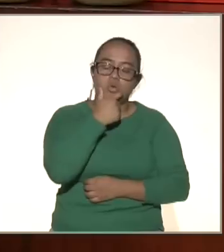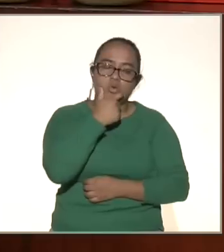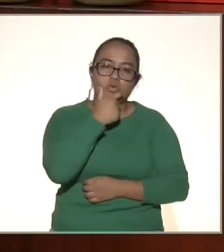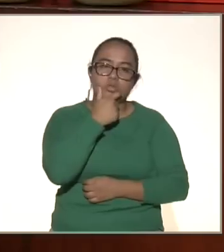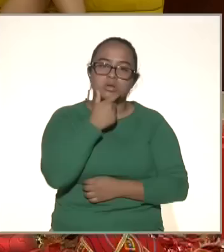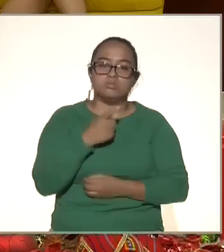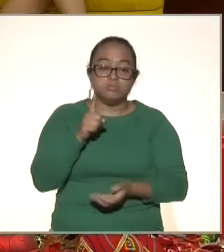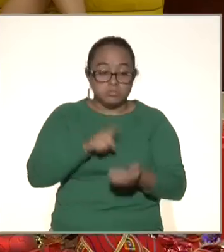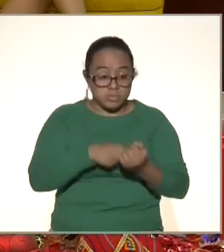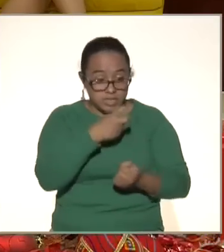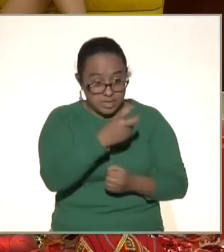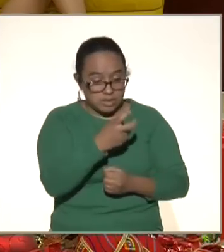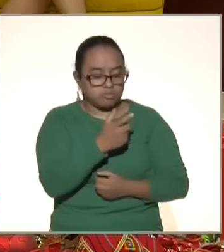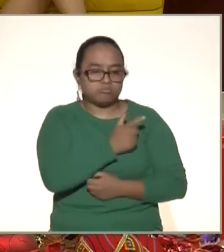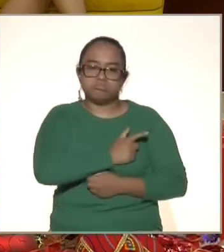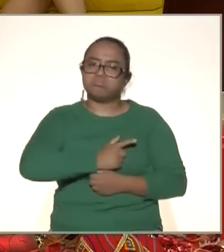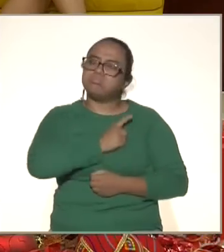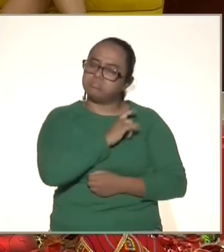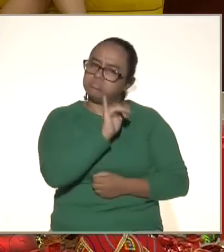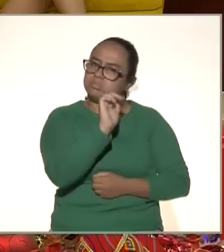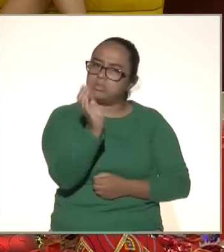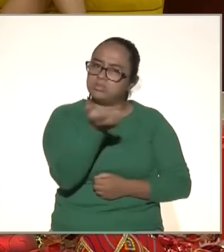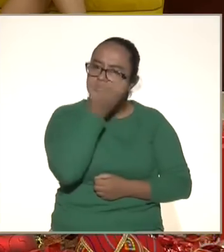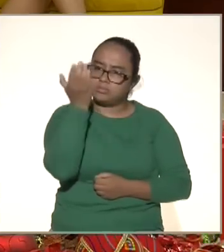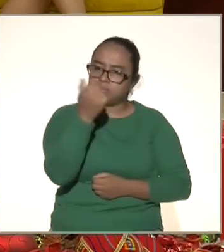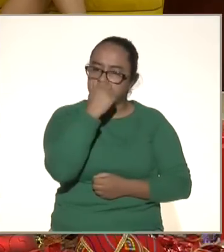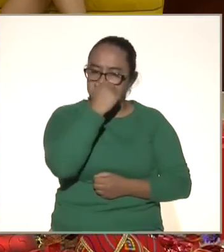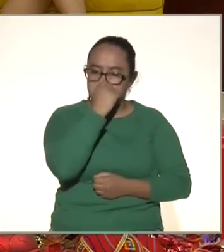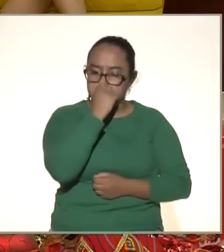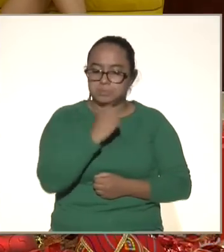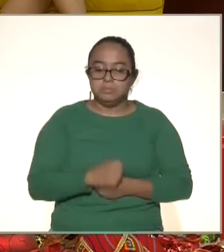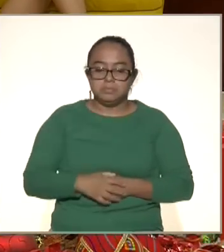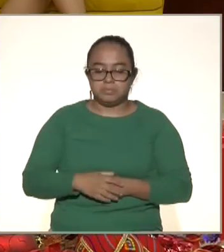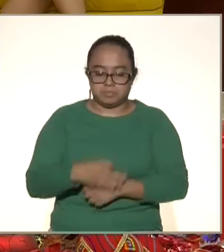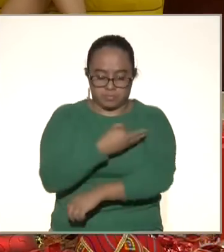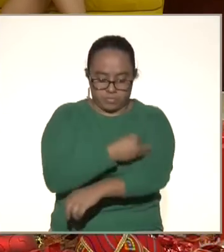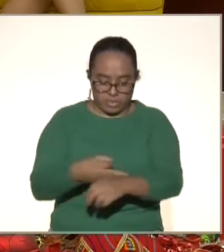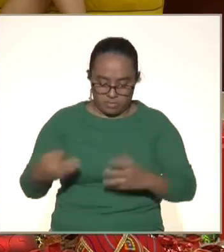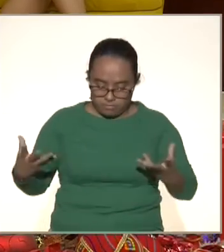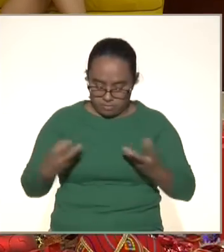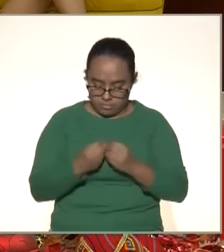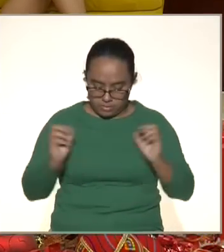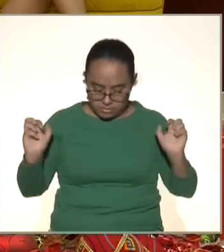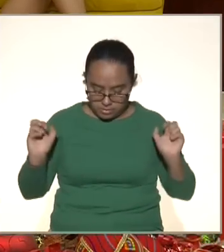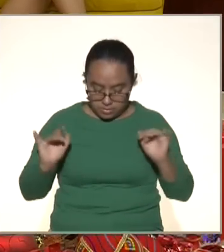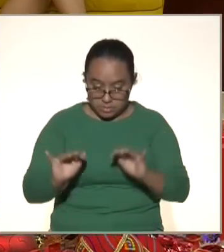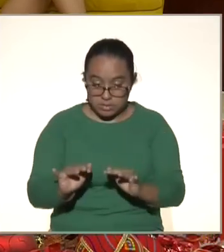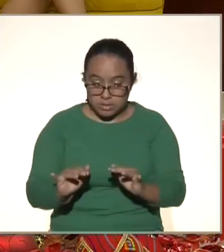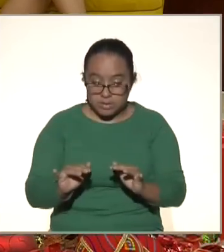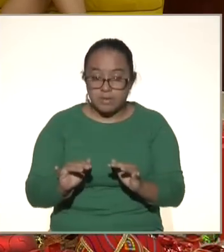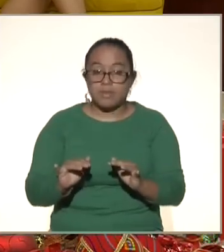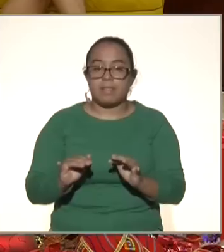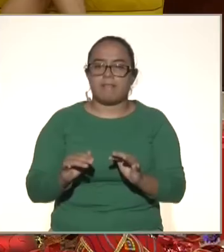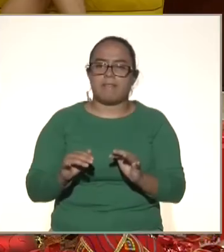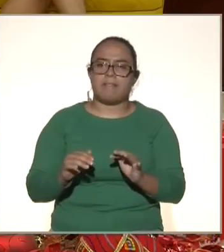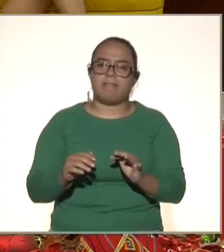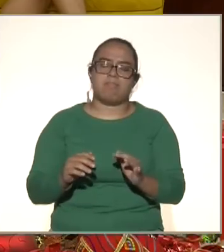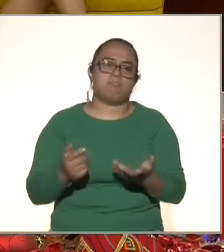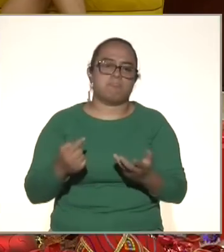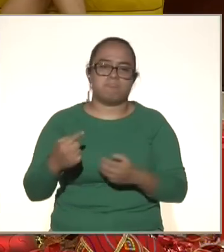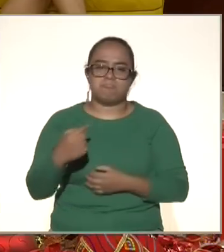afectos a ese tipo de cosas. ¿Sí? Se reúne la familia y he ido a un par